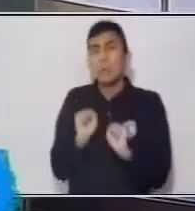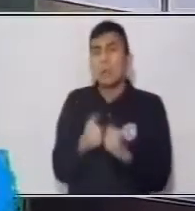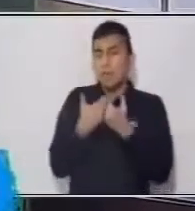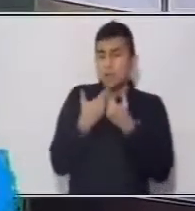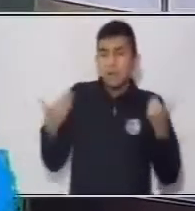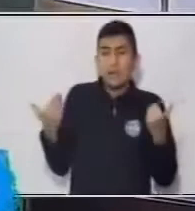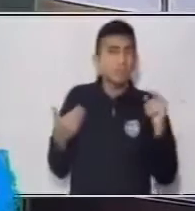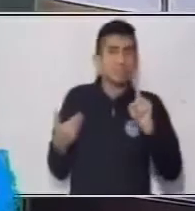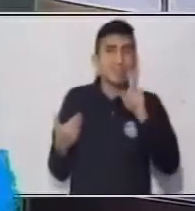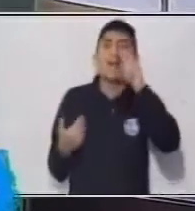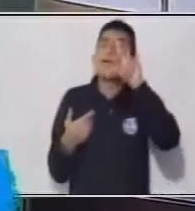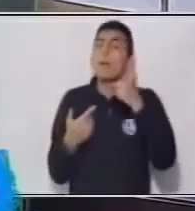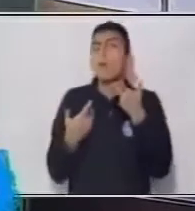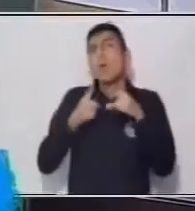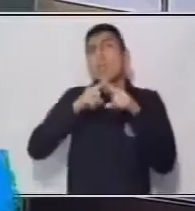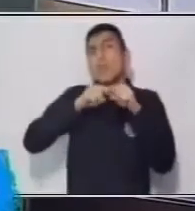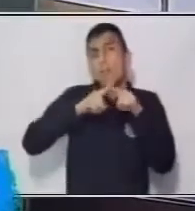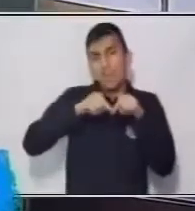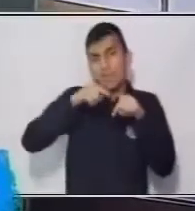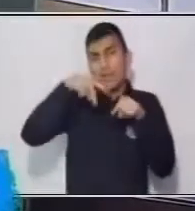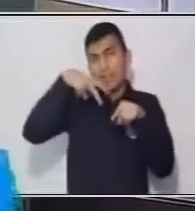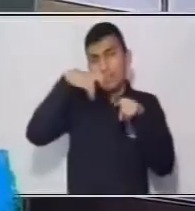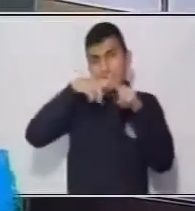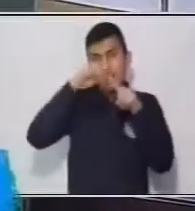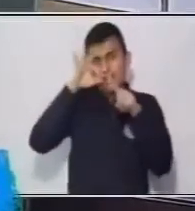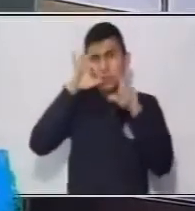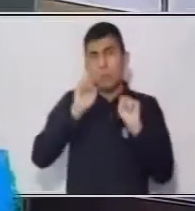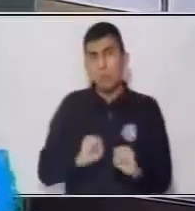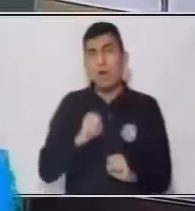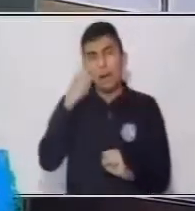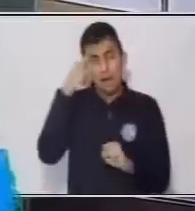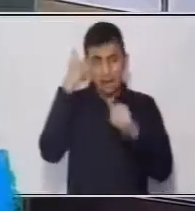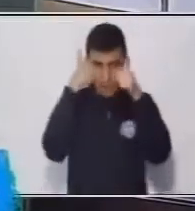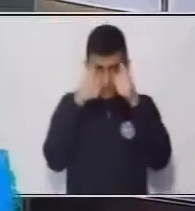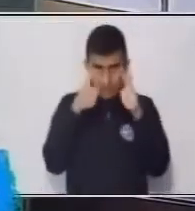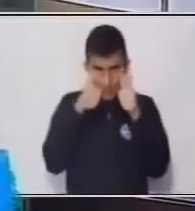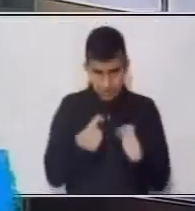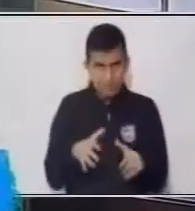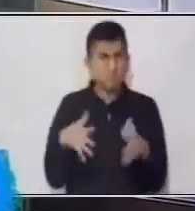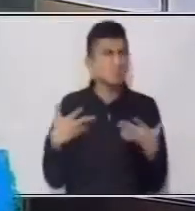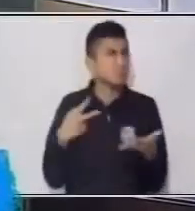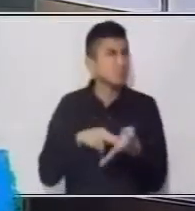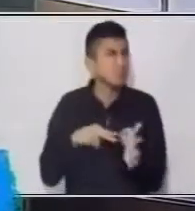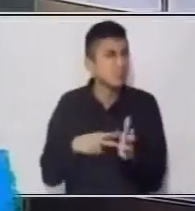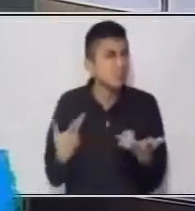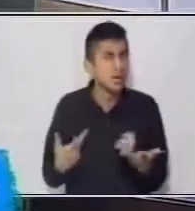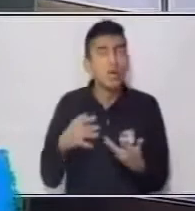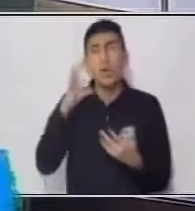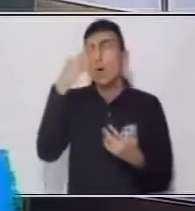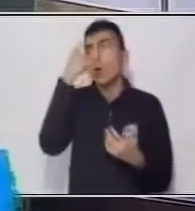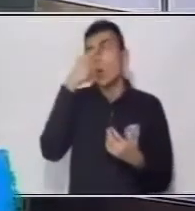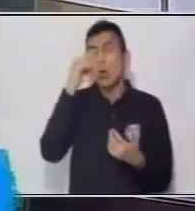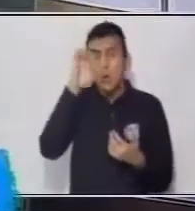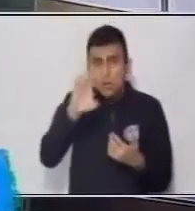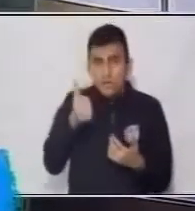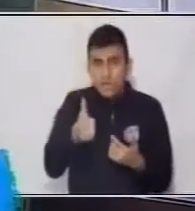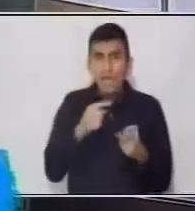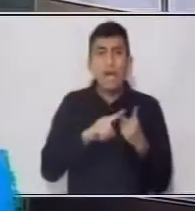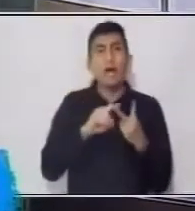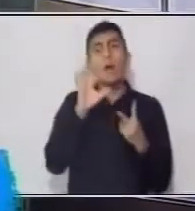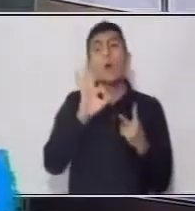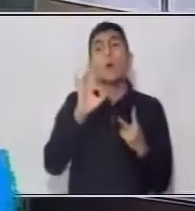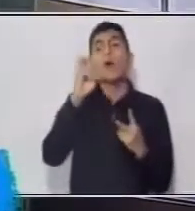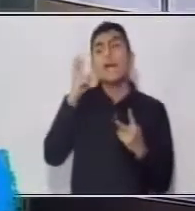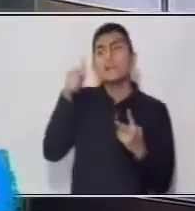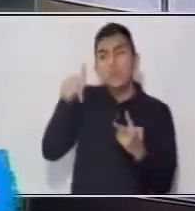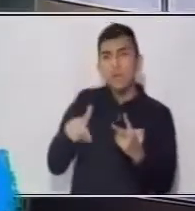dependen del nexo que estés utilizando para poder analizarlo. Usa los nexos es decir, o sea, o esto es.